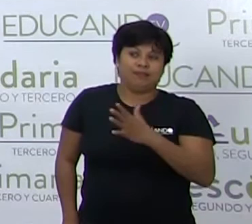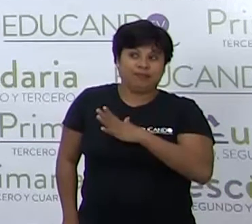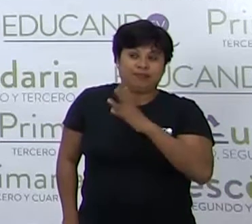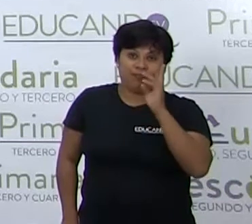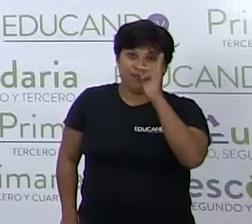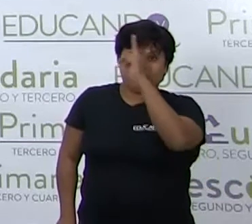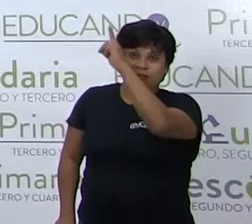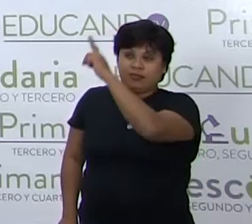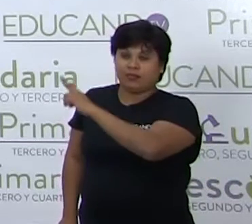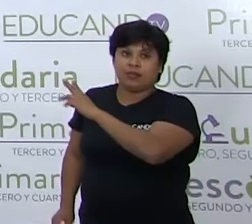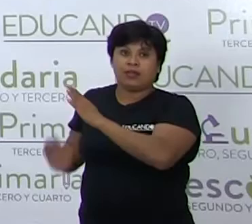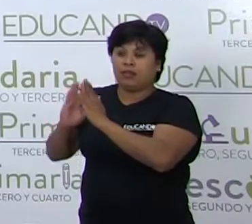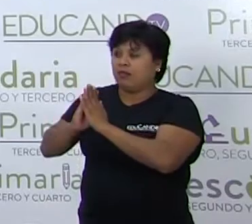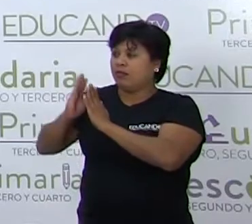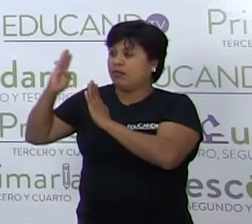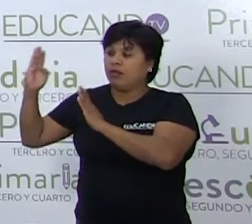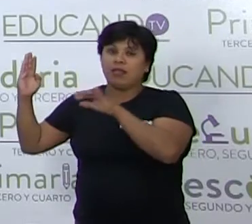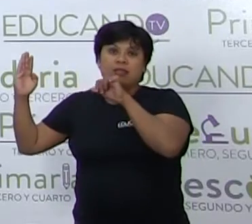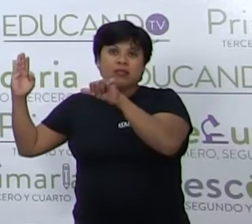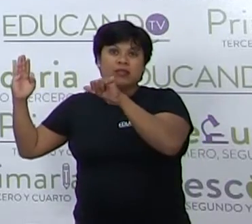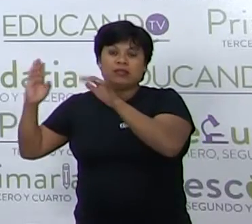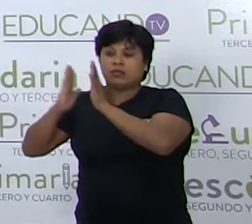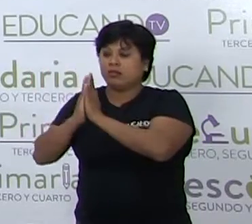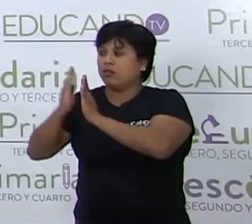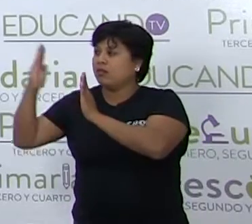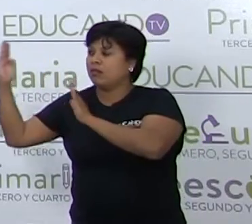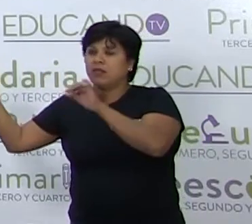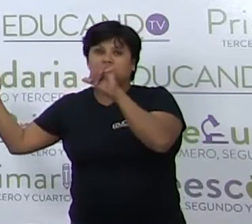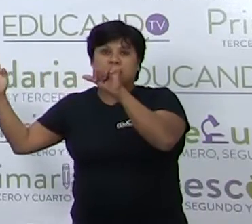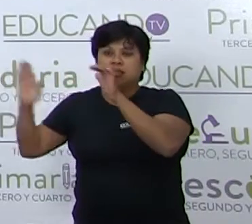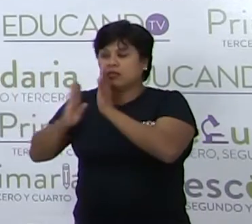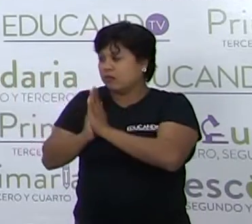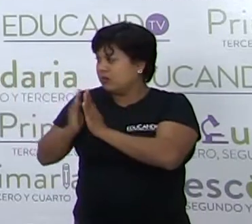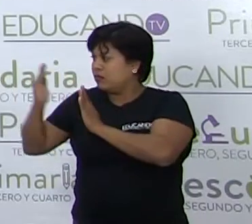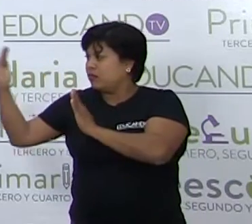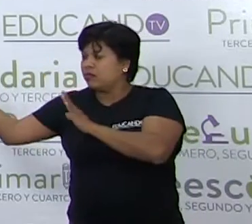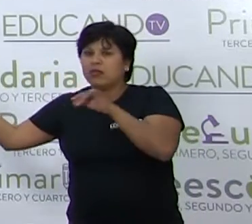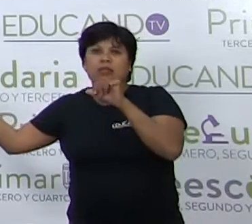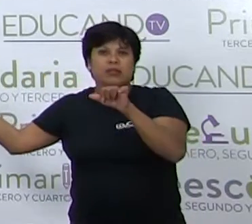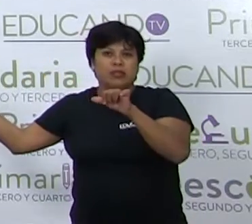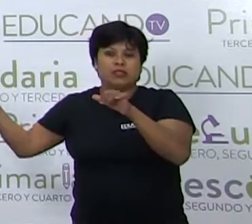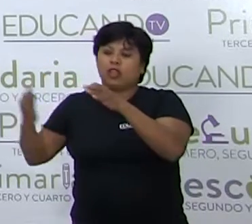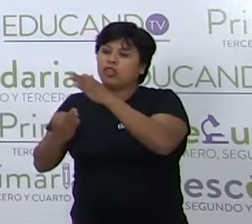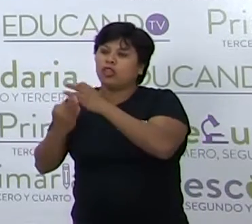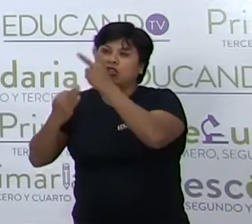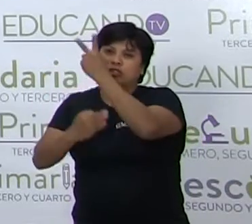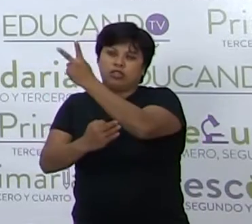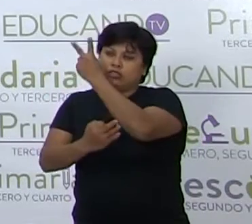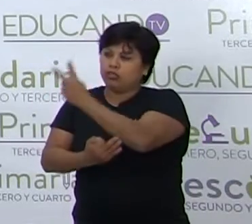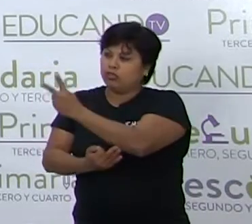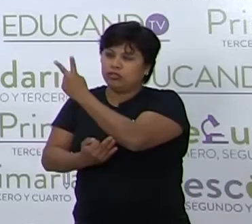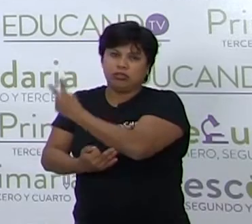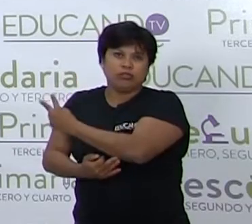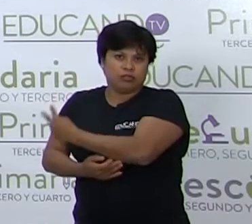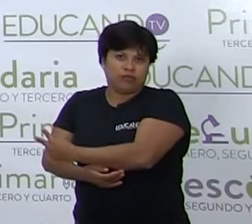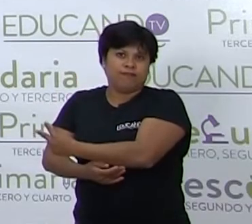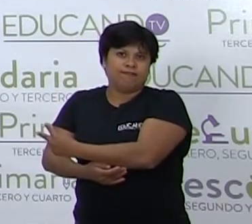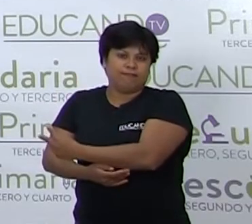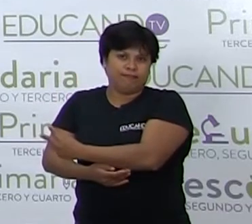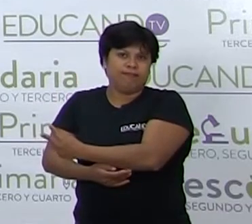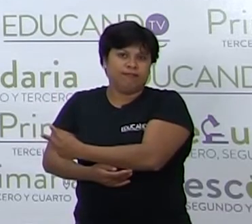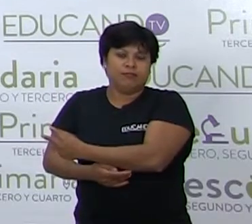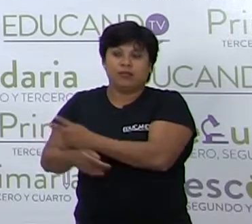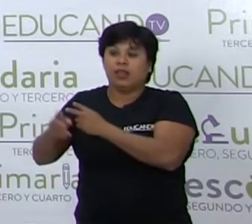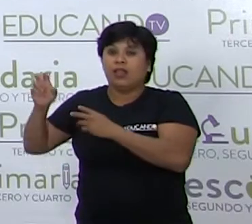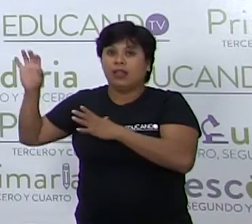De acá a acá fueron 16, de aquí a acá 16, 16, 16. 2, 2, 2, 2, 2, 2.